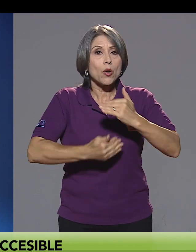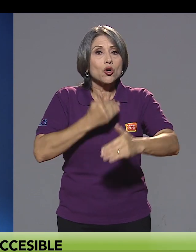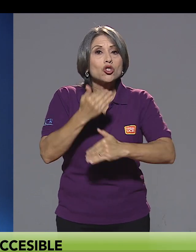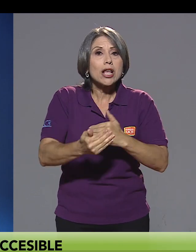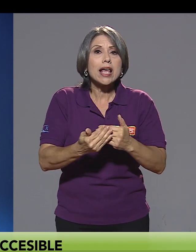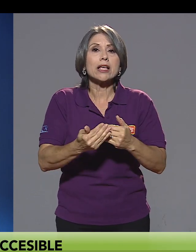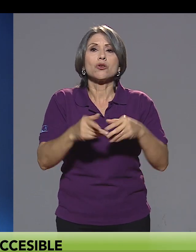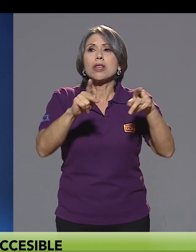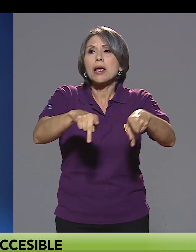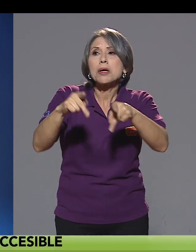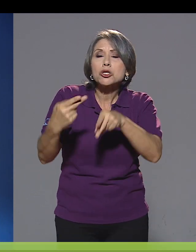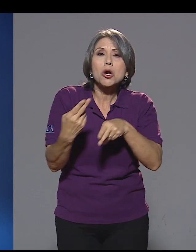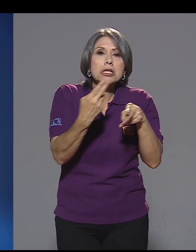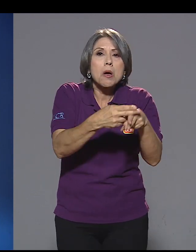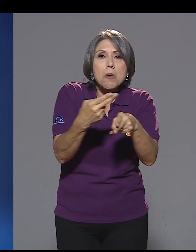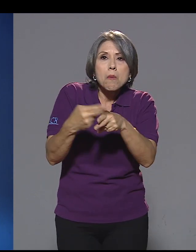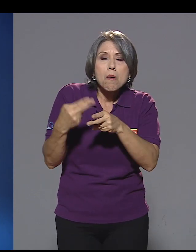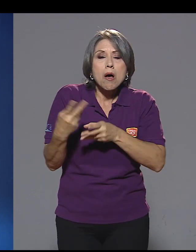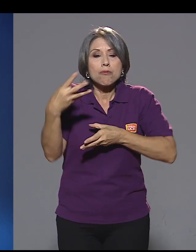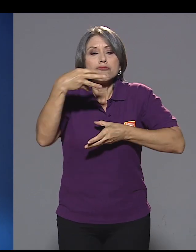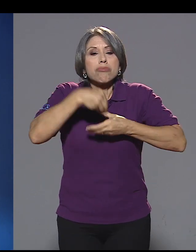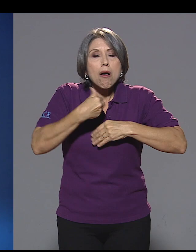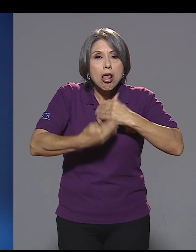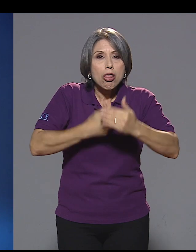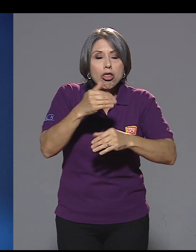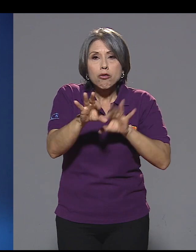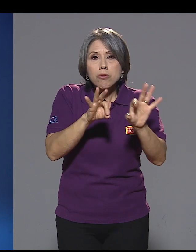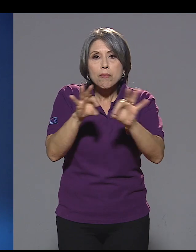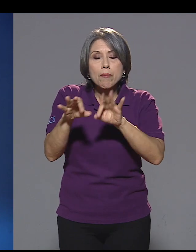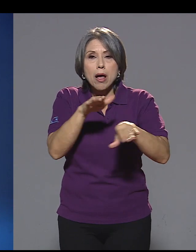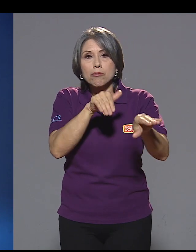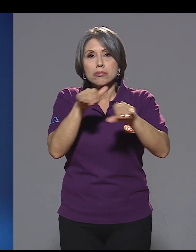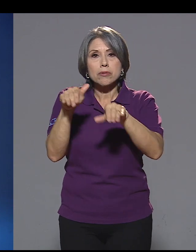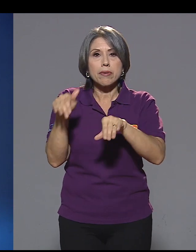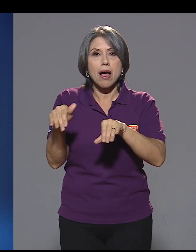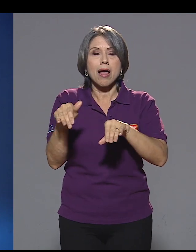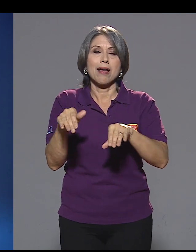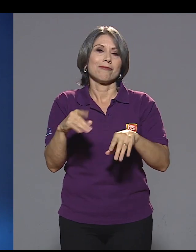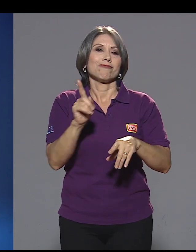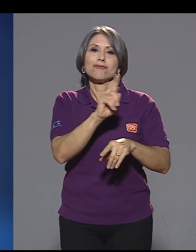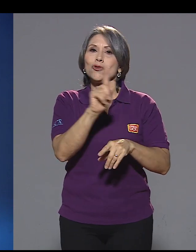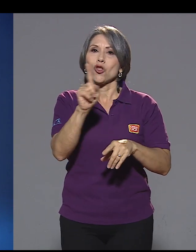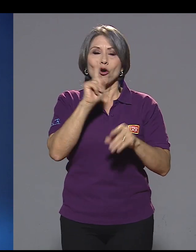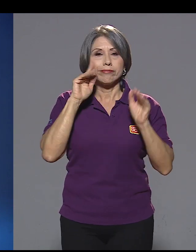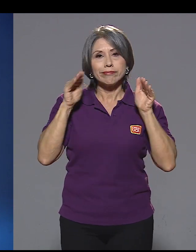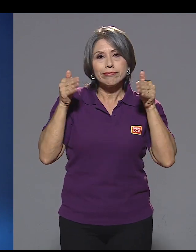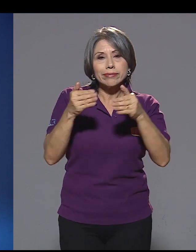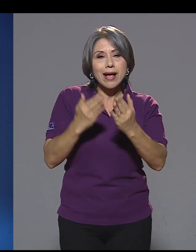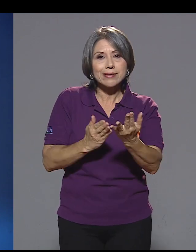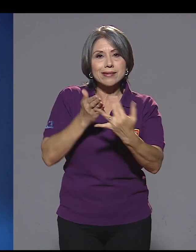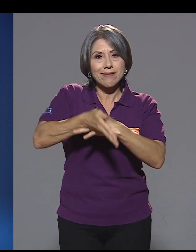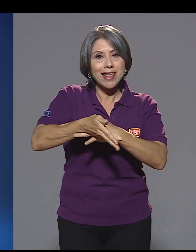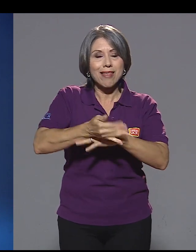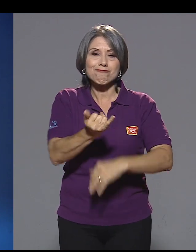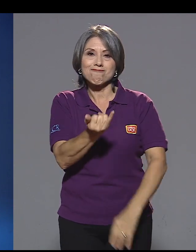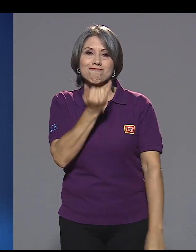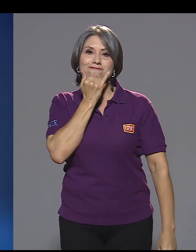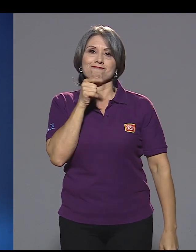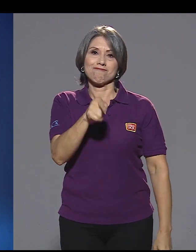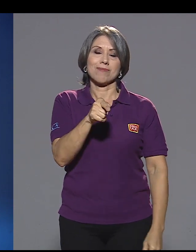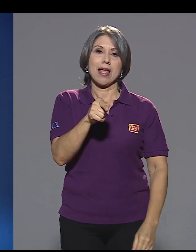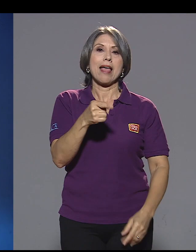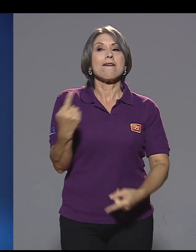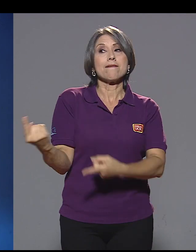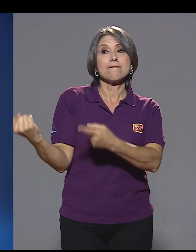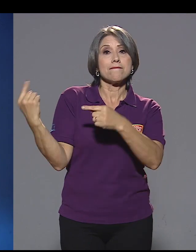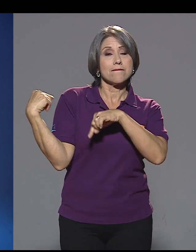proceso de reclutamiento no se está considerando la accesibilidad. Estamos fallando ahí, venimos arrastrando